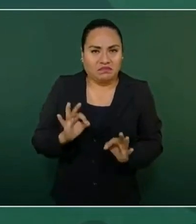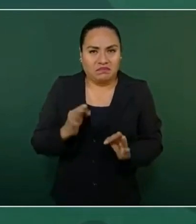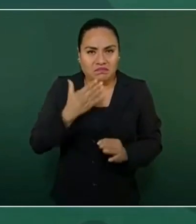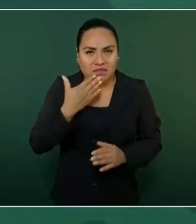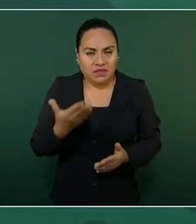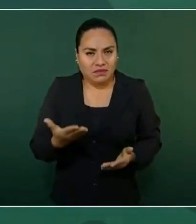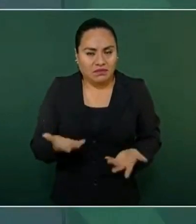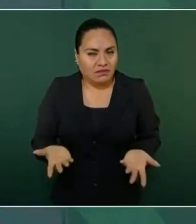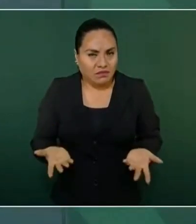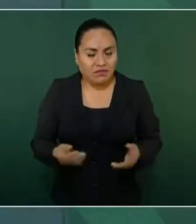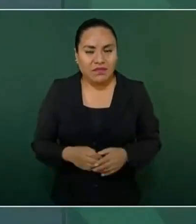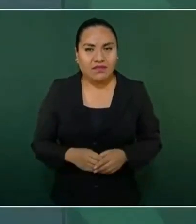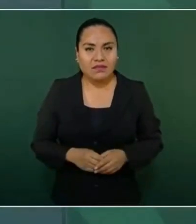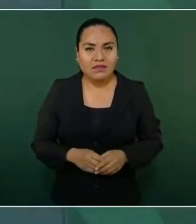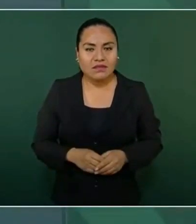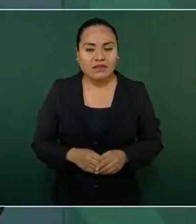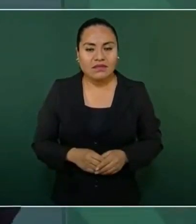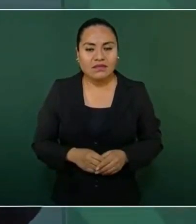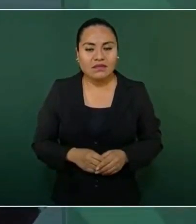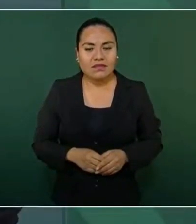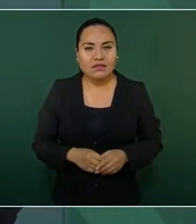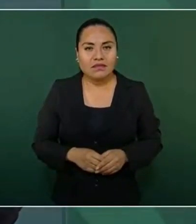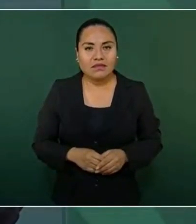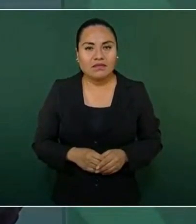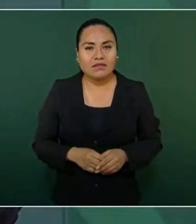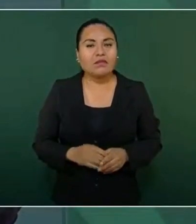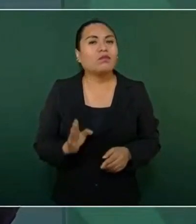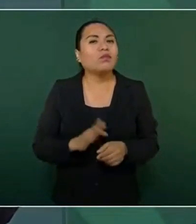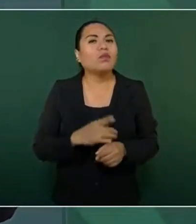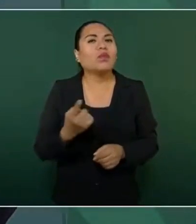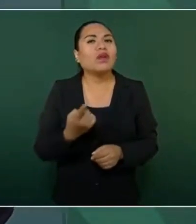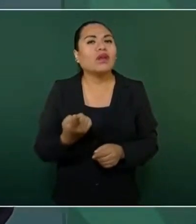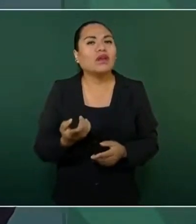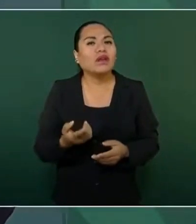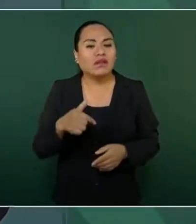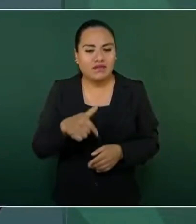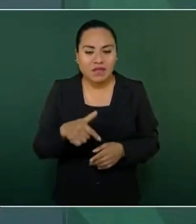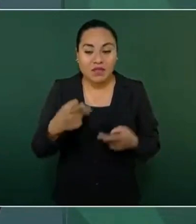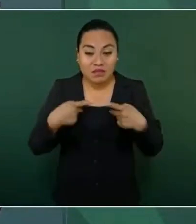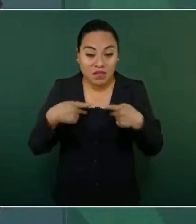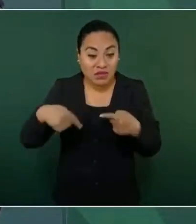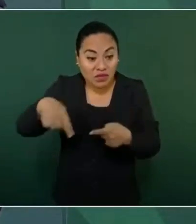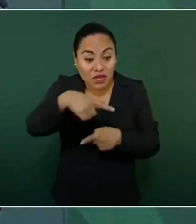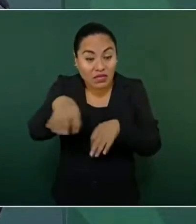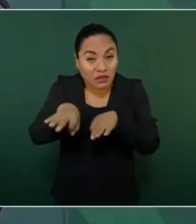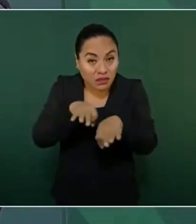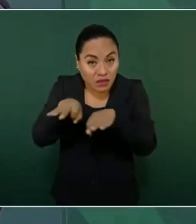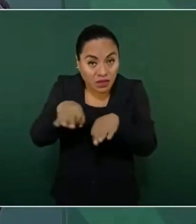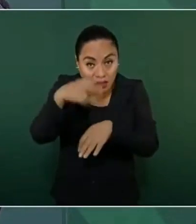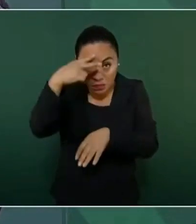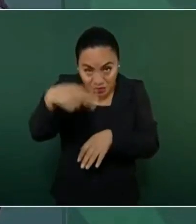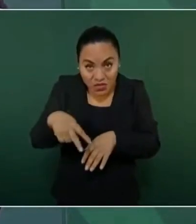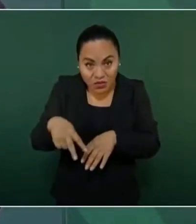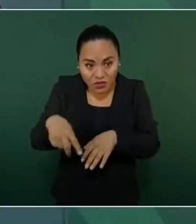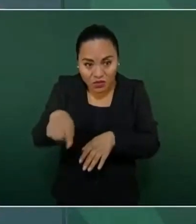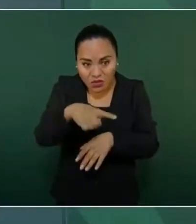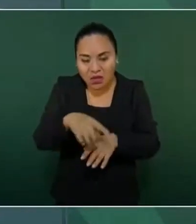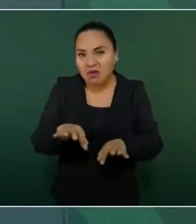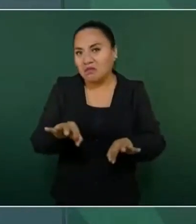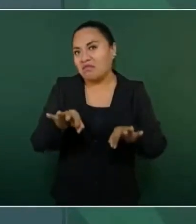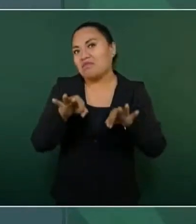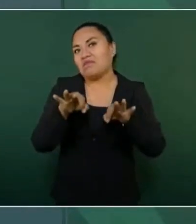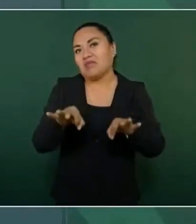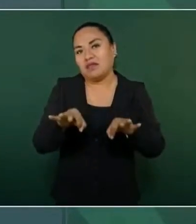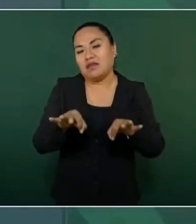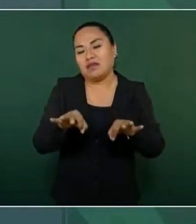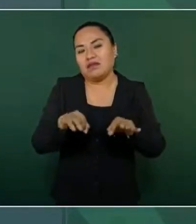ejemplo, la calidad de la fuerza de trabajo. Bueno, así que casi,